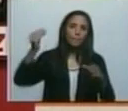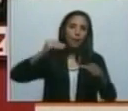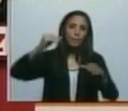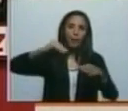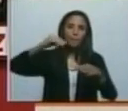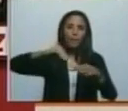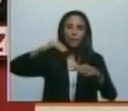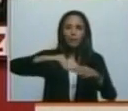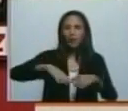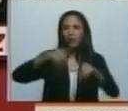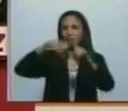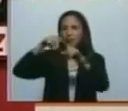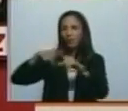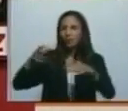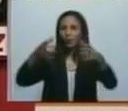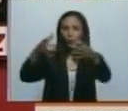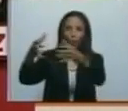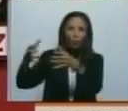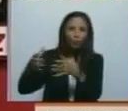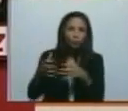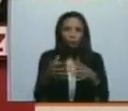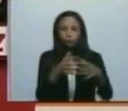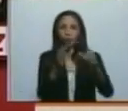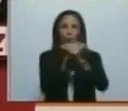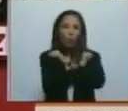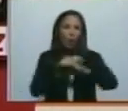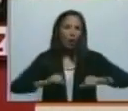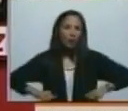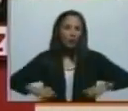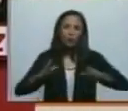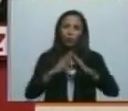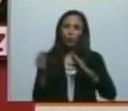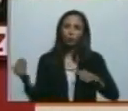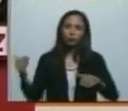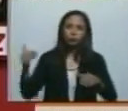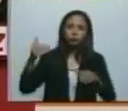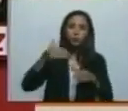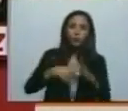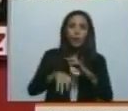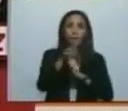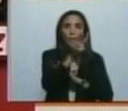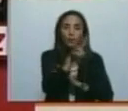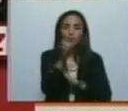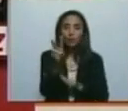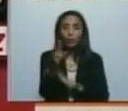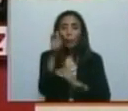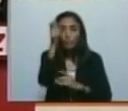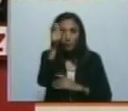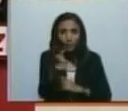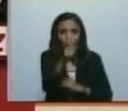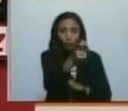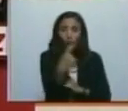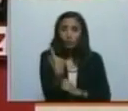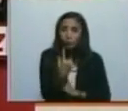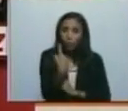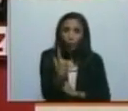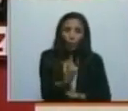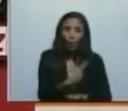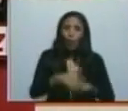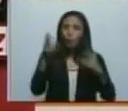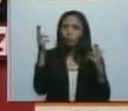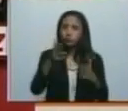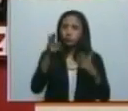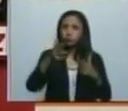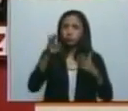MAR, llegó el refuerzo de la Guardia Nacional, pero fueron 22 que fueron nada más. Y fueron recibidos a plomo limpio.